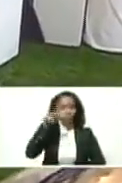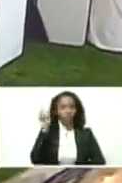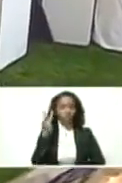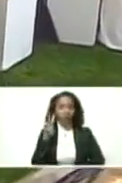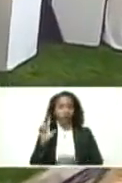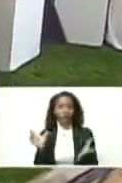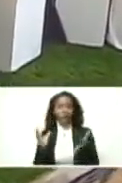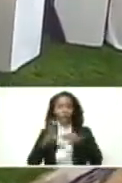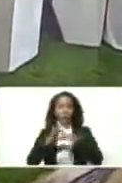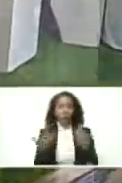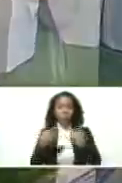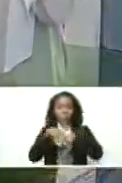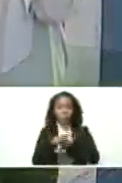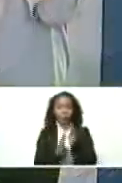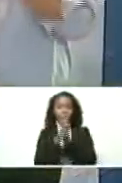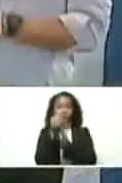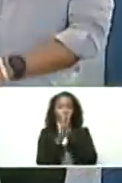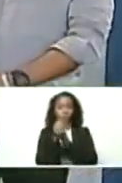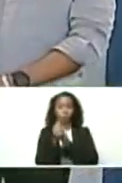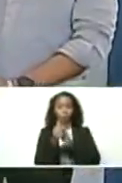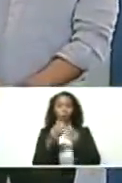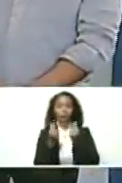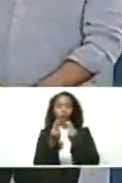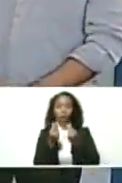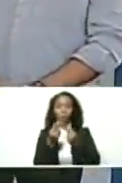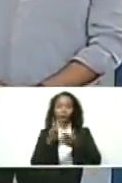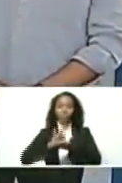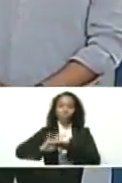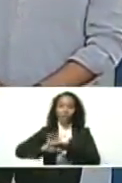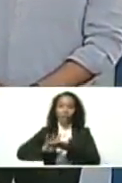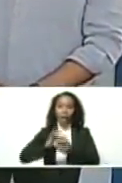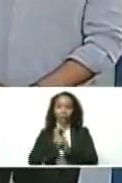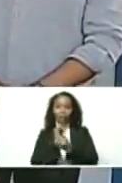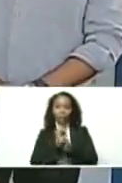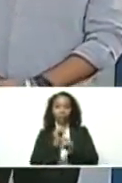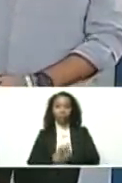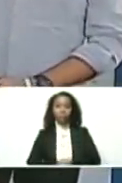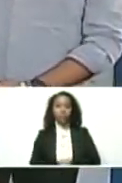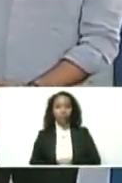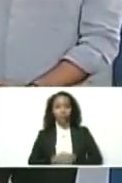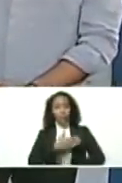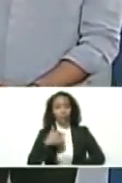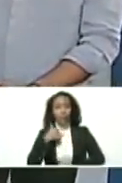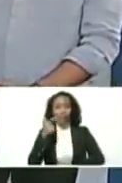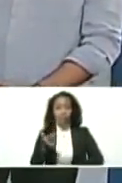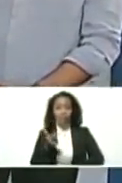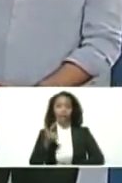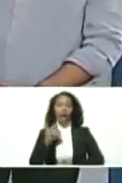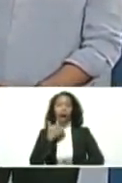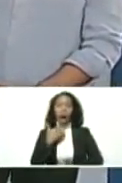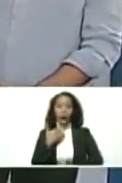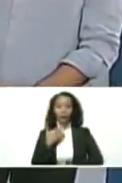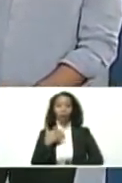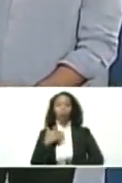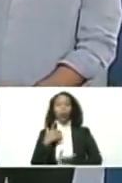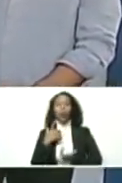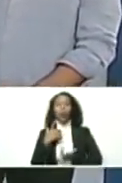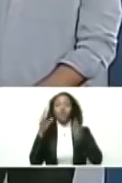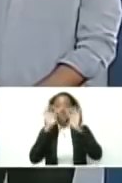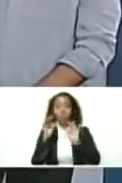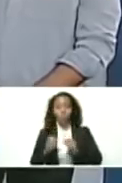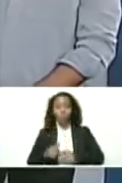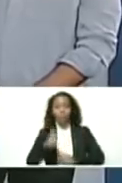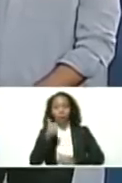el emprendimiento con la economía digital. Así con es. La economía digital quiere decir la oferta desde el punto de vista tecnológico